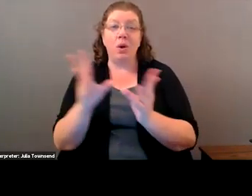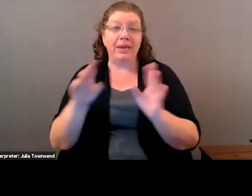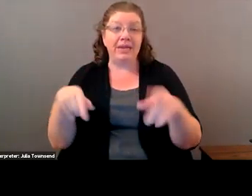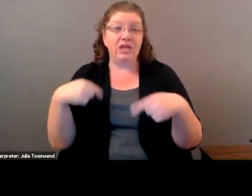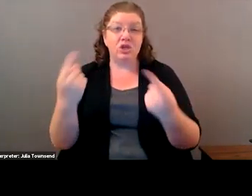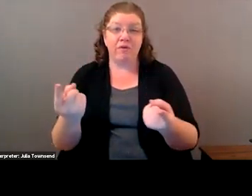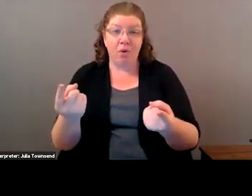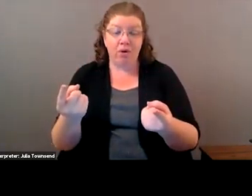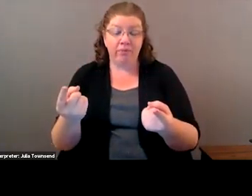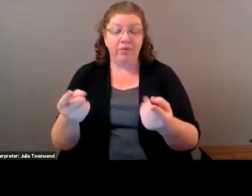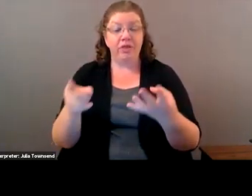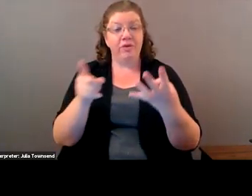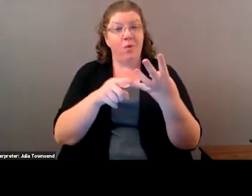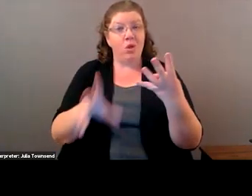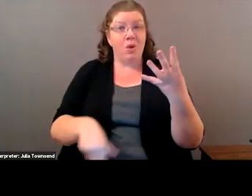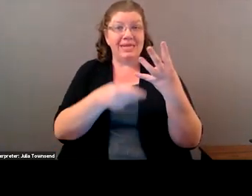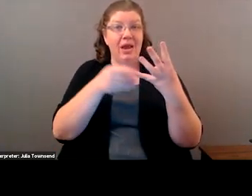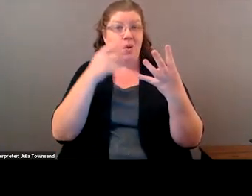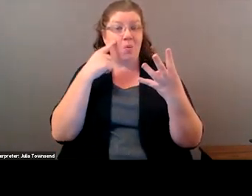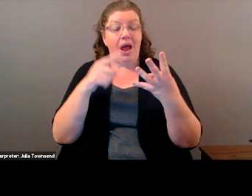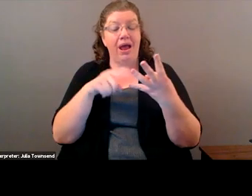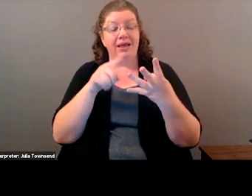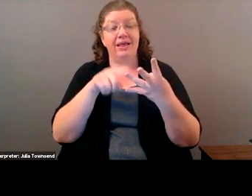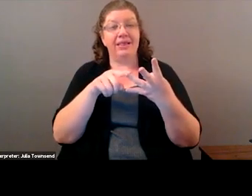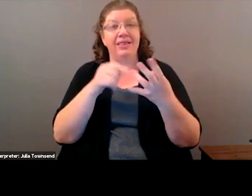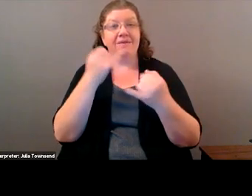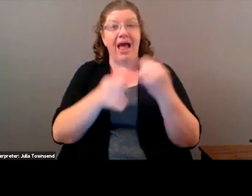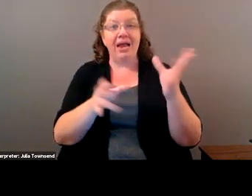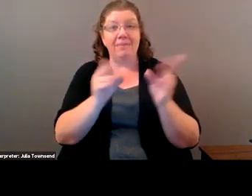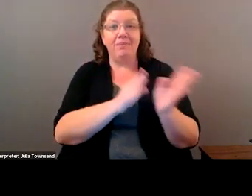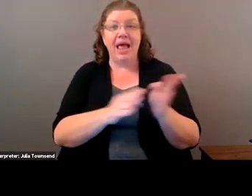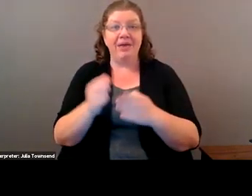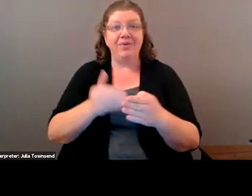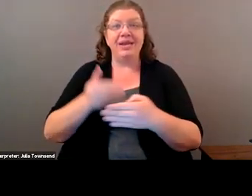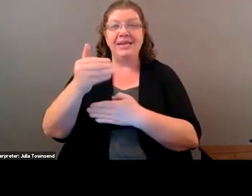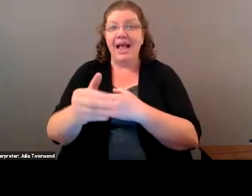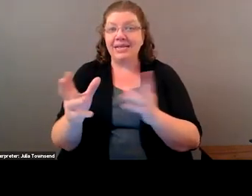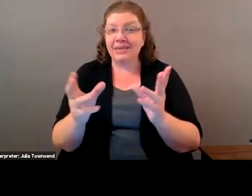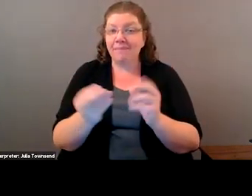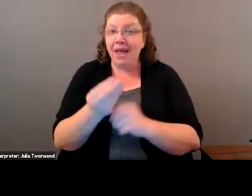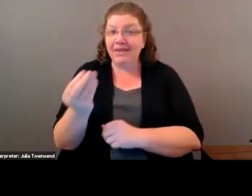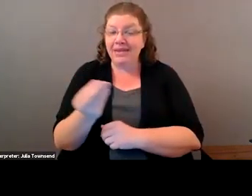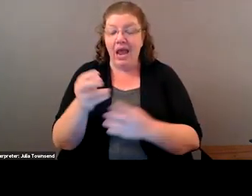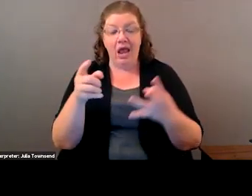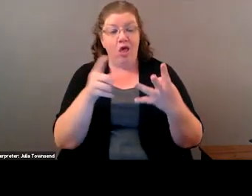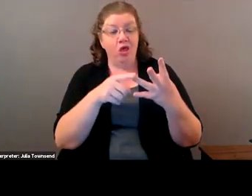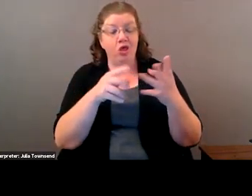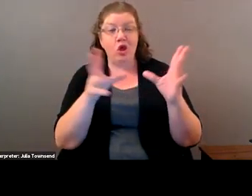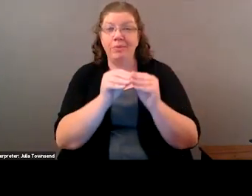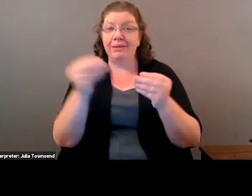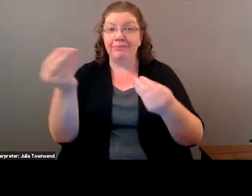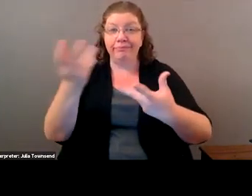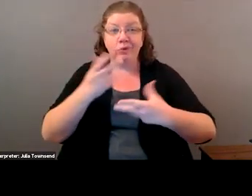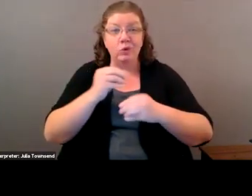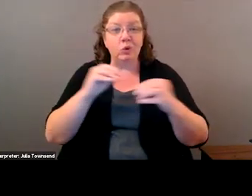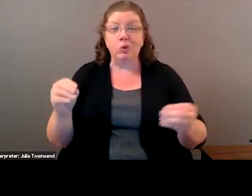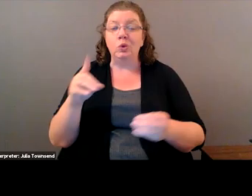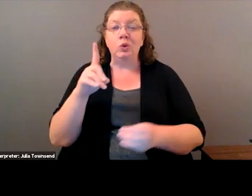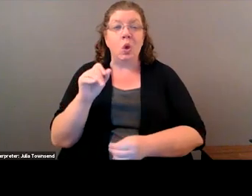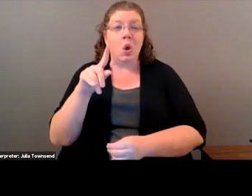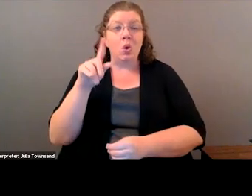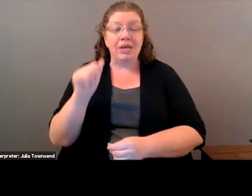consejo hemos tenido cuatro reuniones la cuarta se añadió porque se pidió es la próxima reunión